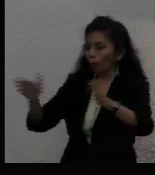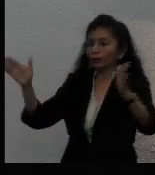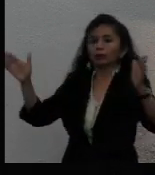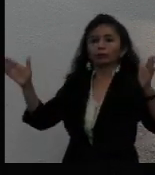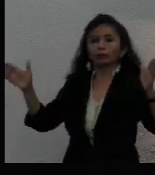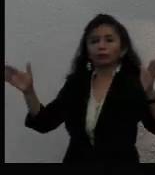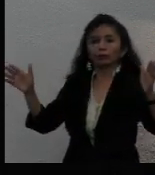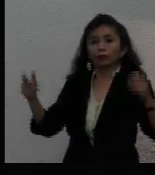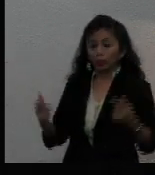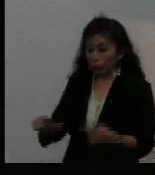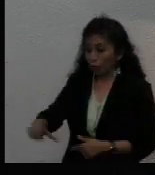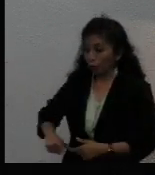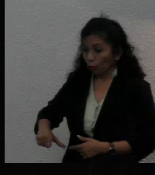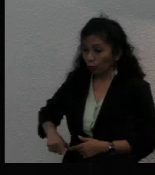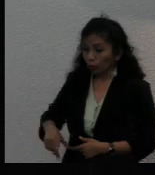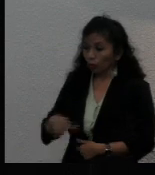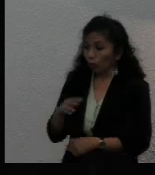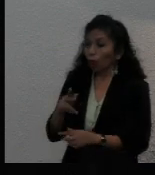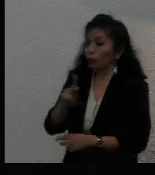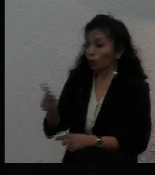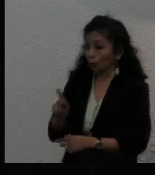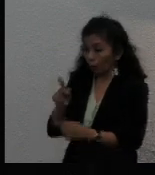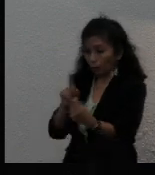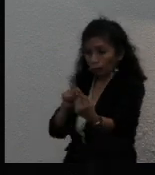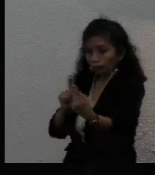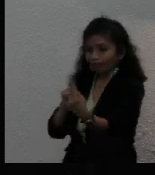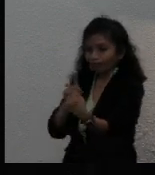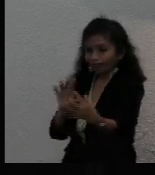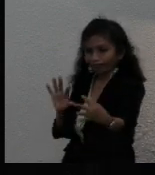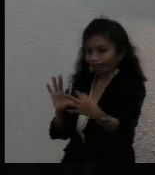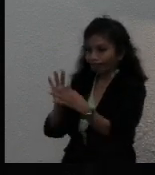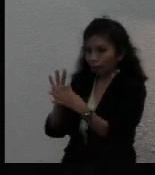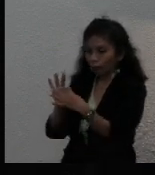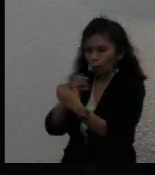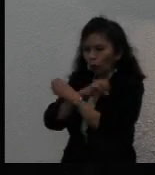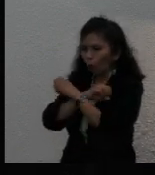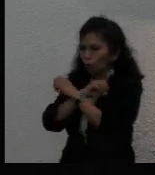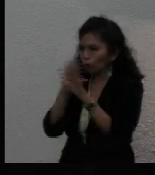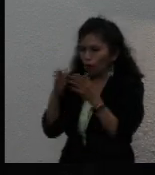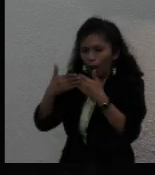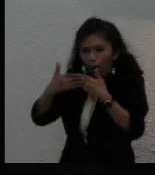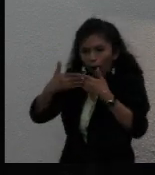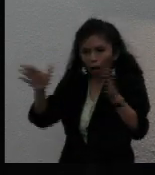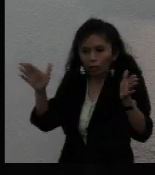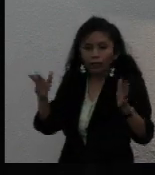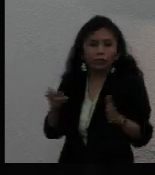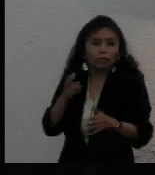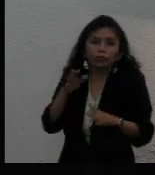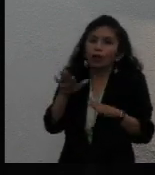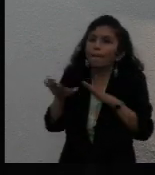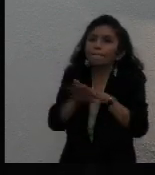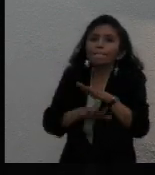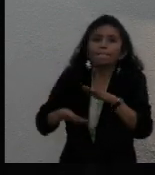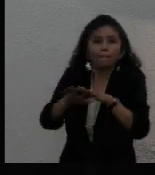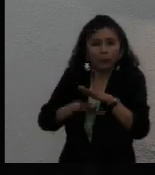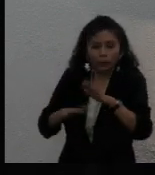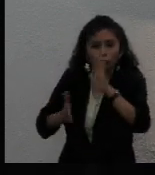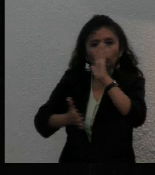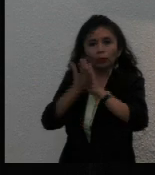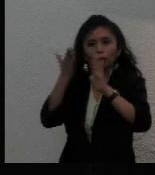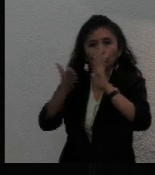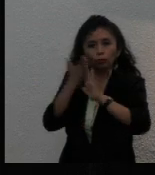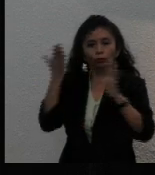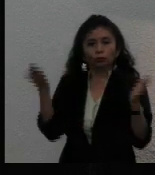constructivo entre el gobierno y la comunidad. Esta transparencia y apertura son fundamentales para construir